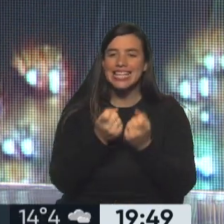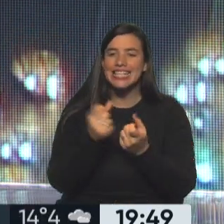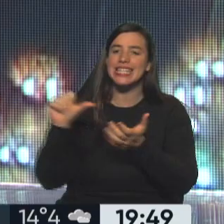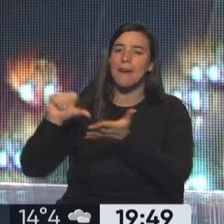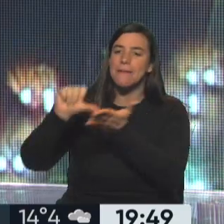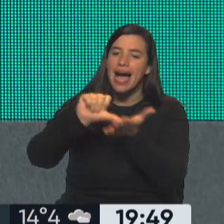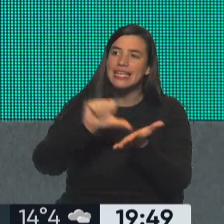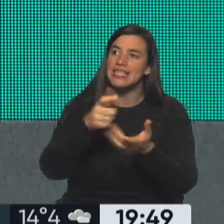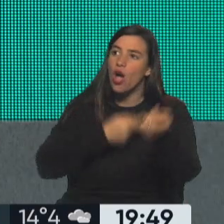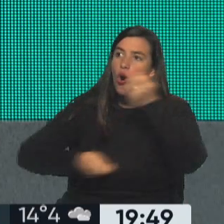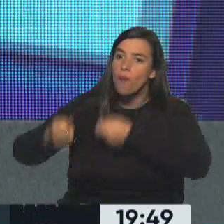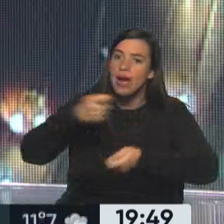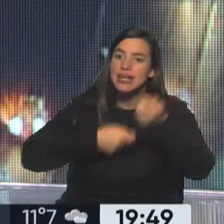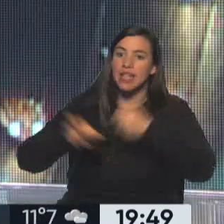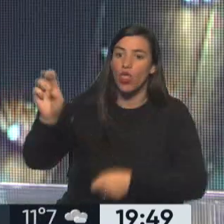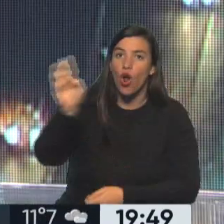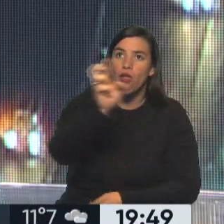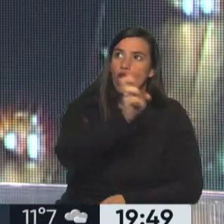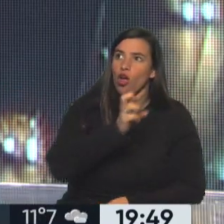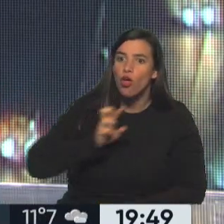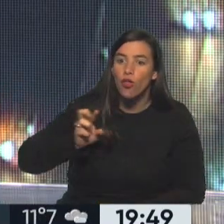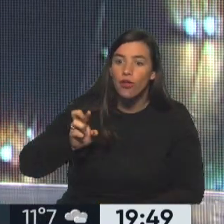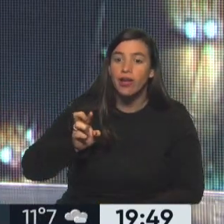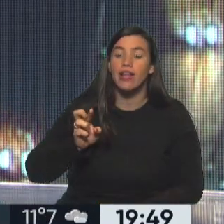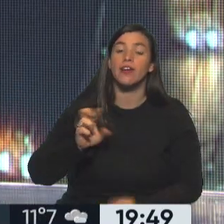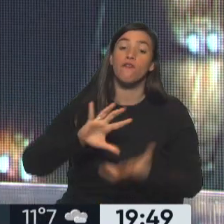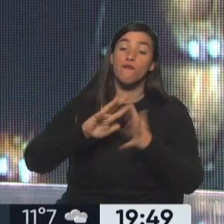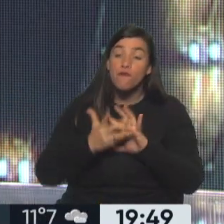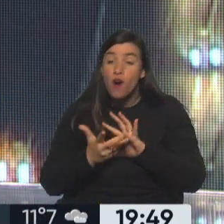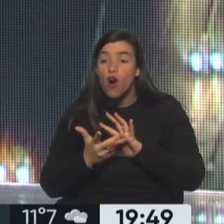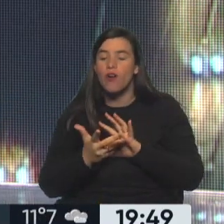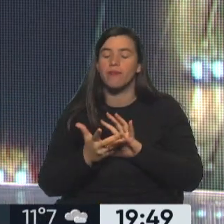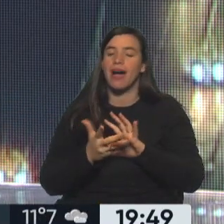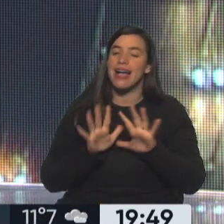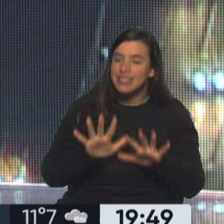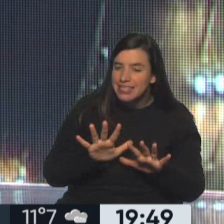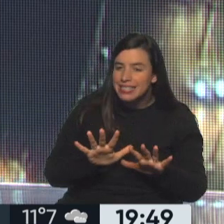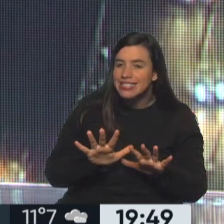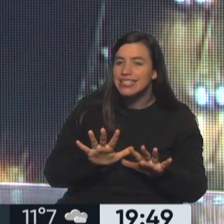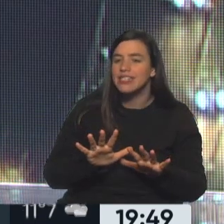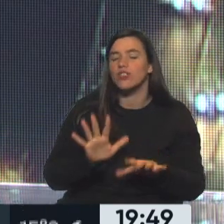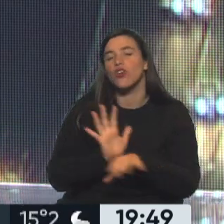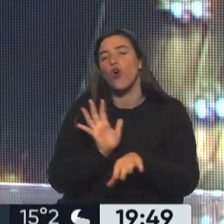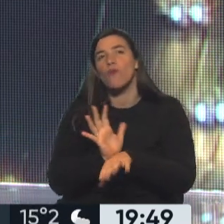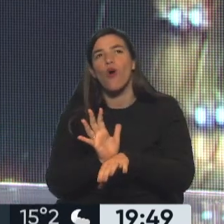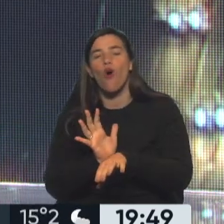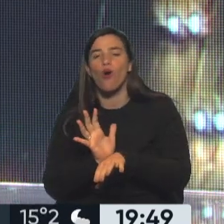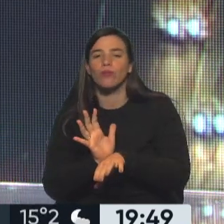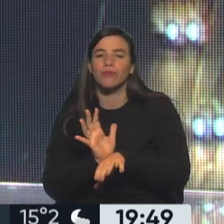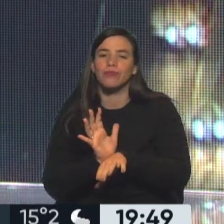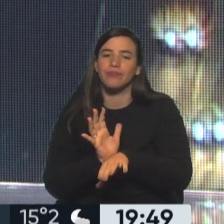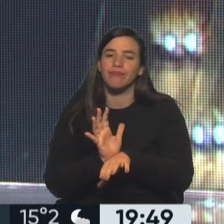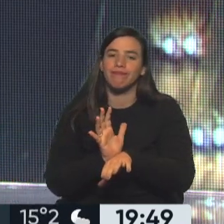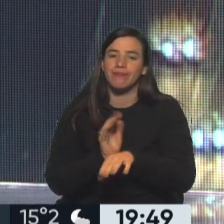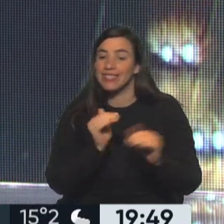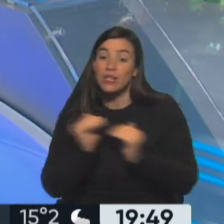comercien en dólar, y por lo tanto es la manera que tiene, de alguna manera, de practicar cierta lógica